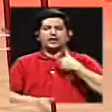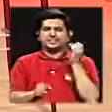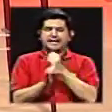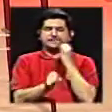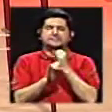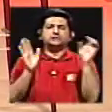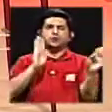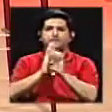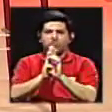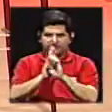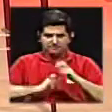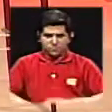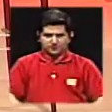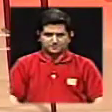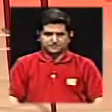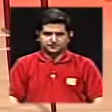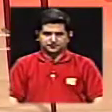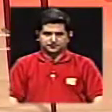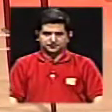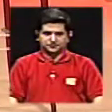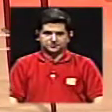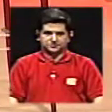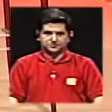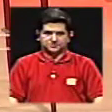institución, por ejemplo,